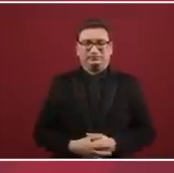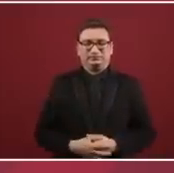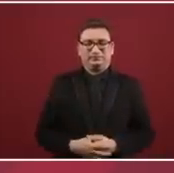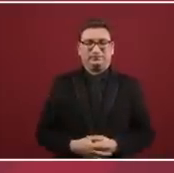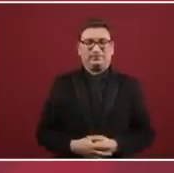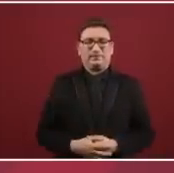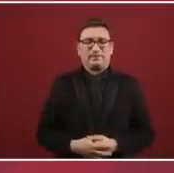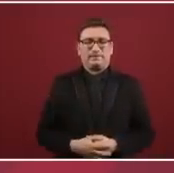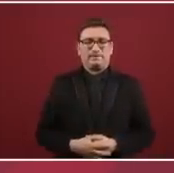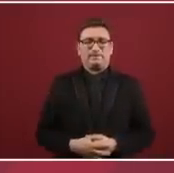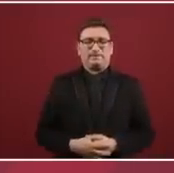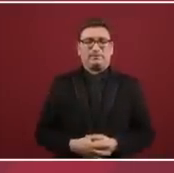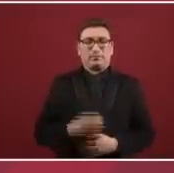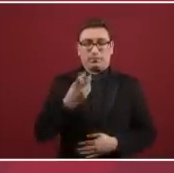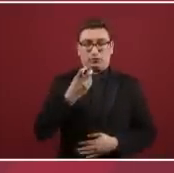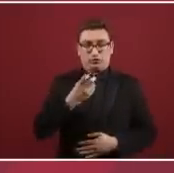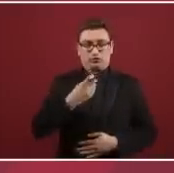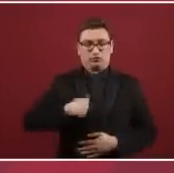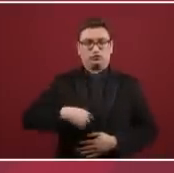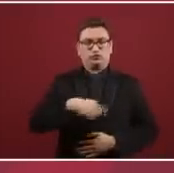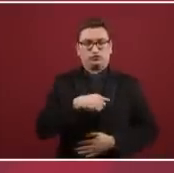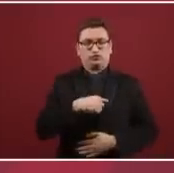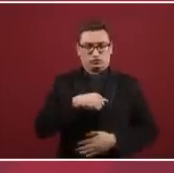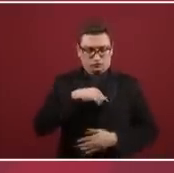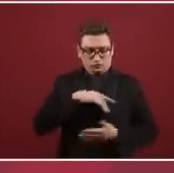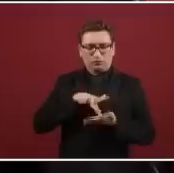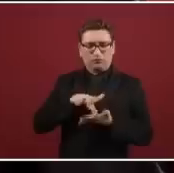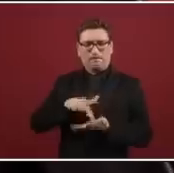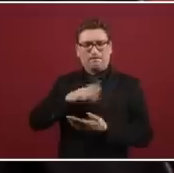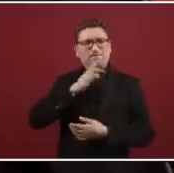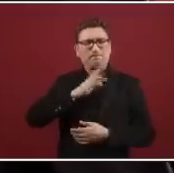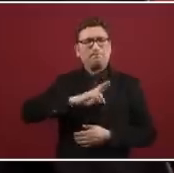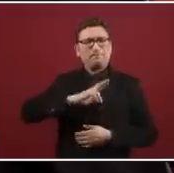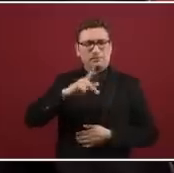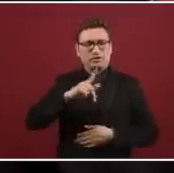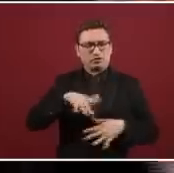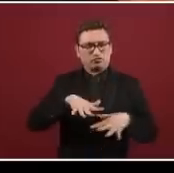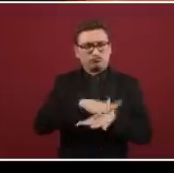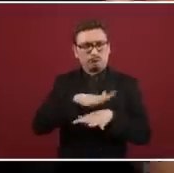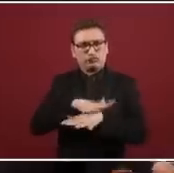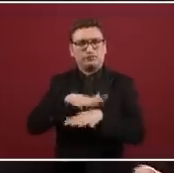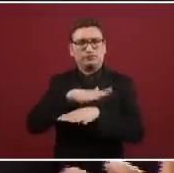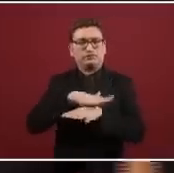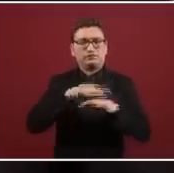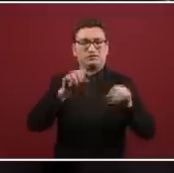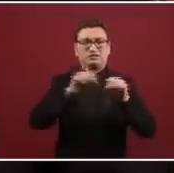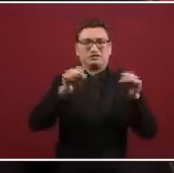vamos a mejorar todo el sistema de salud. Lo ideal,